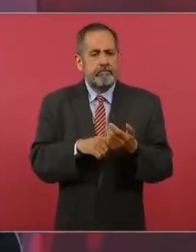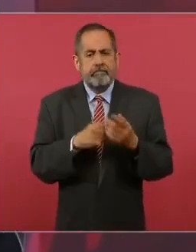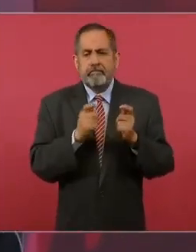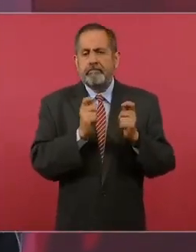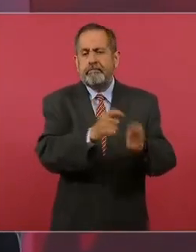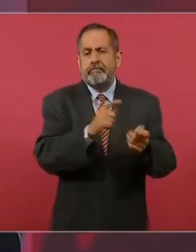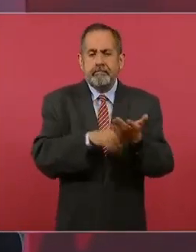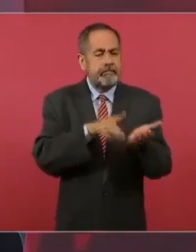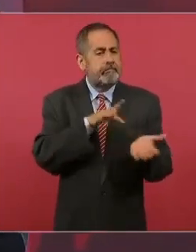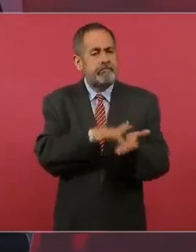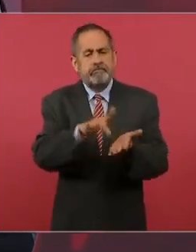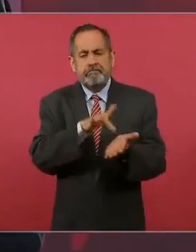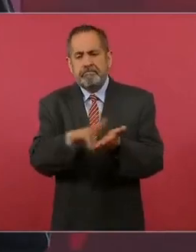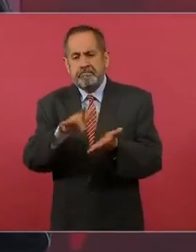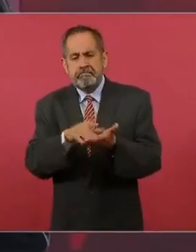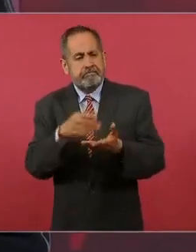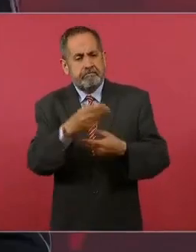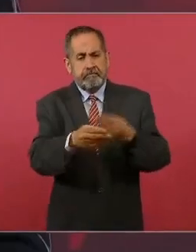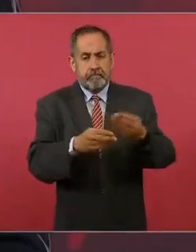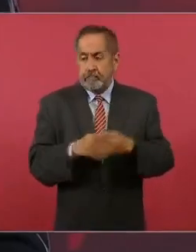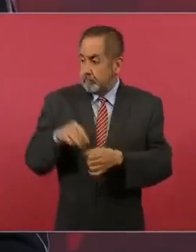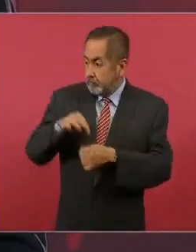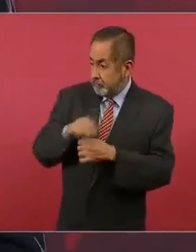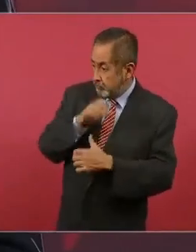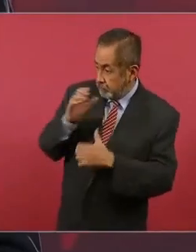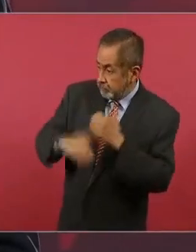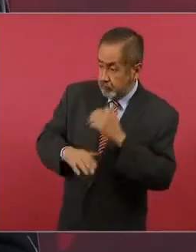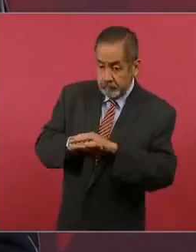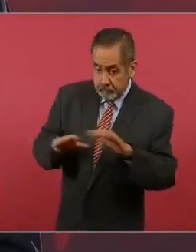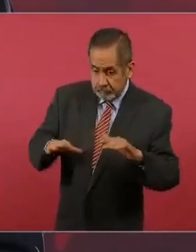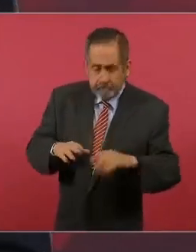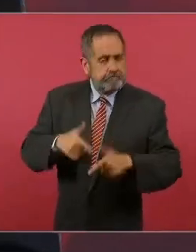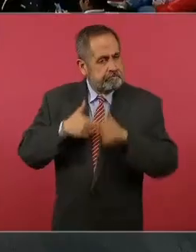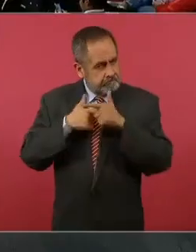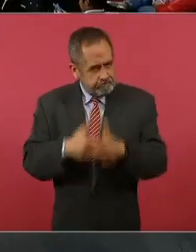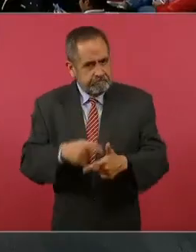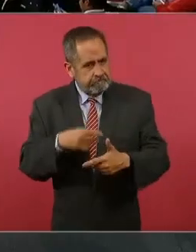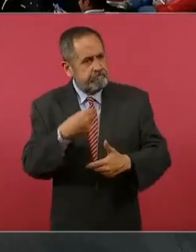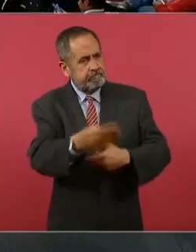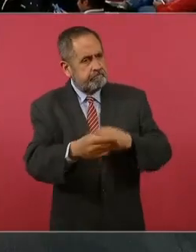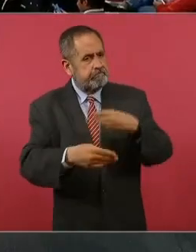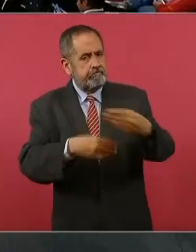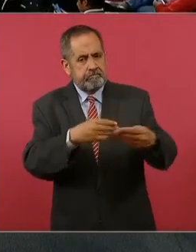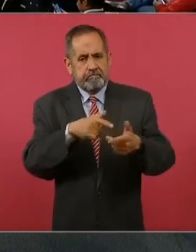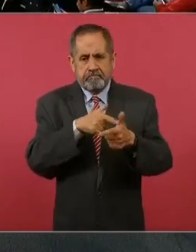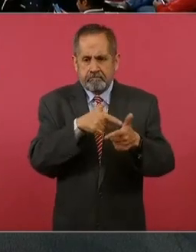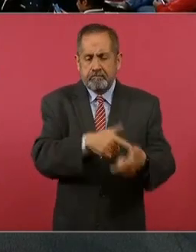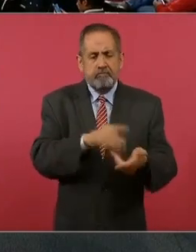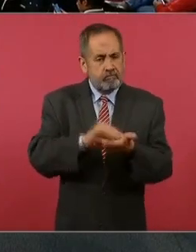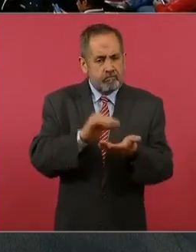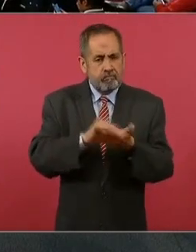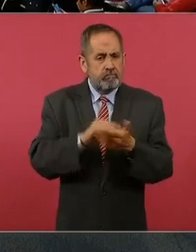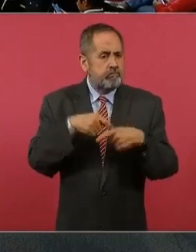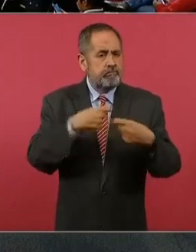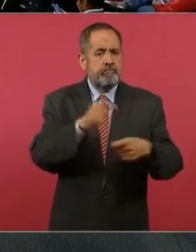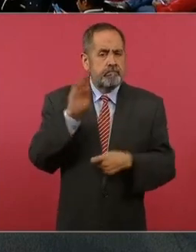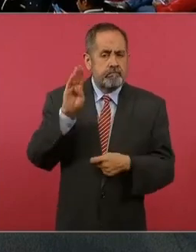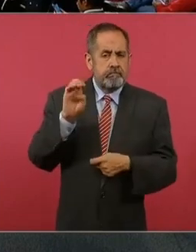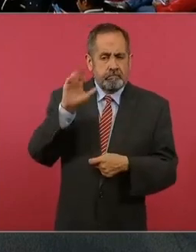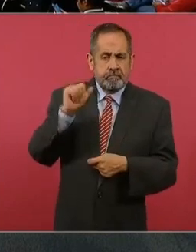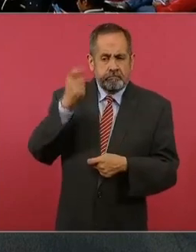de apoyos. Ya pasaron las elecciones y ahora van a estarse entregando las